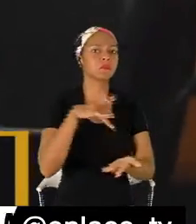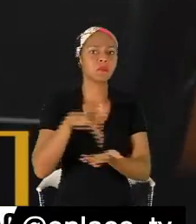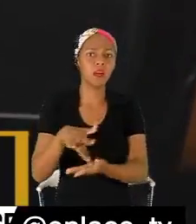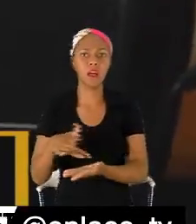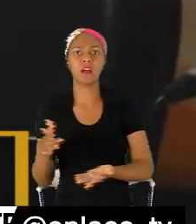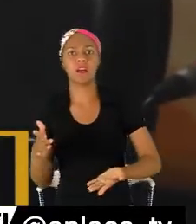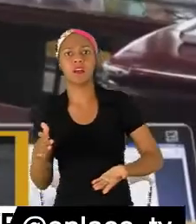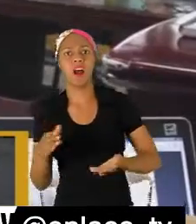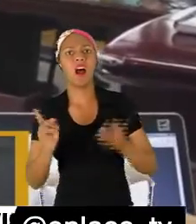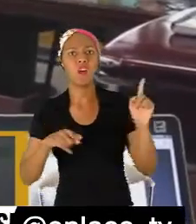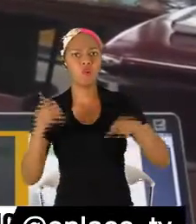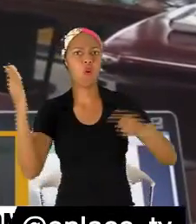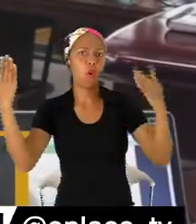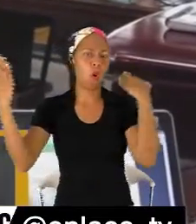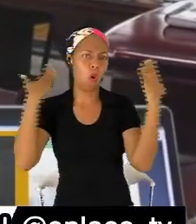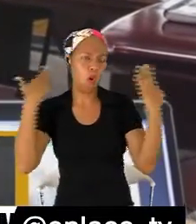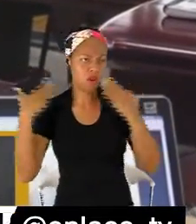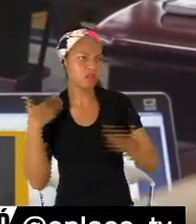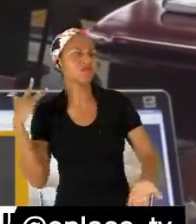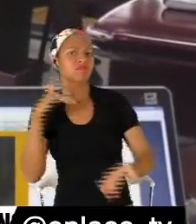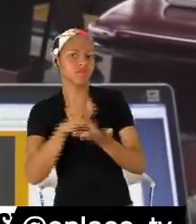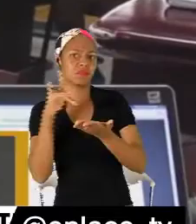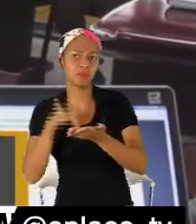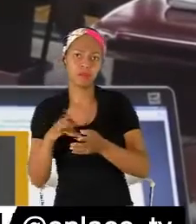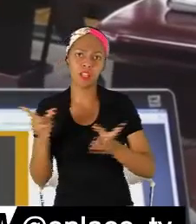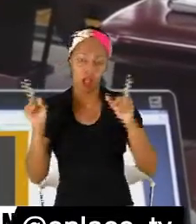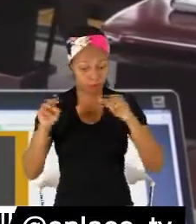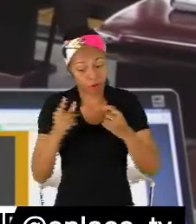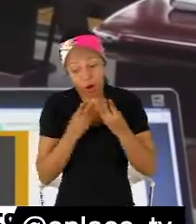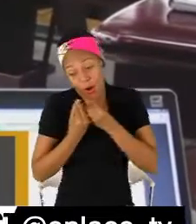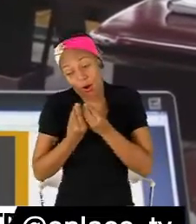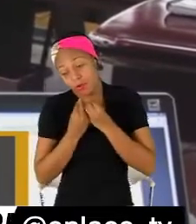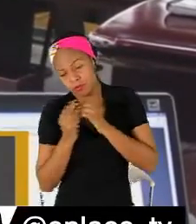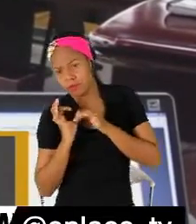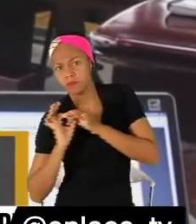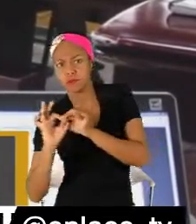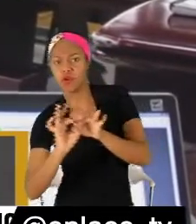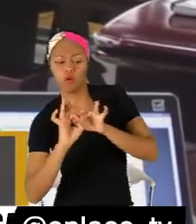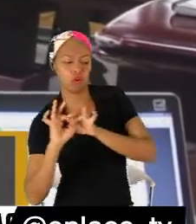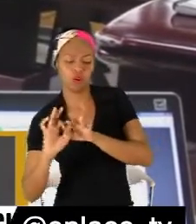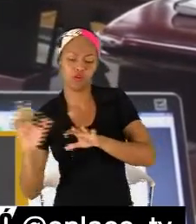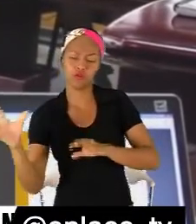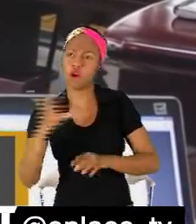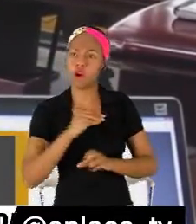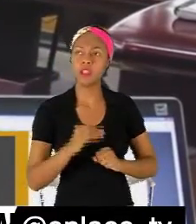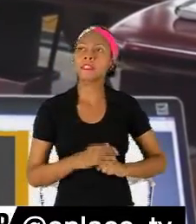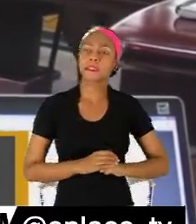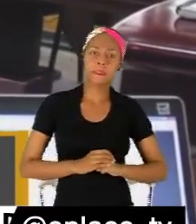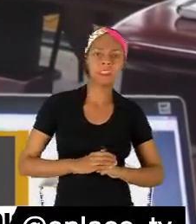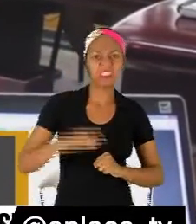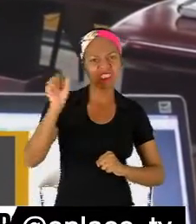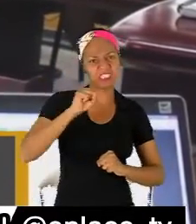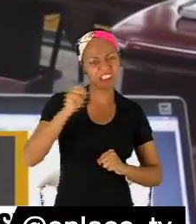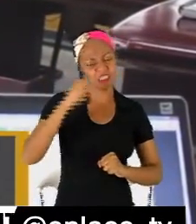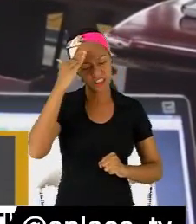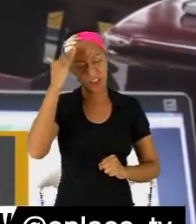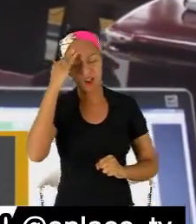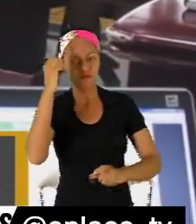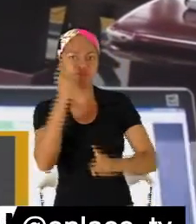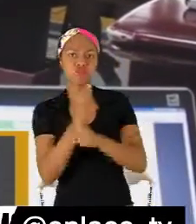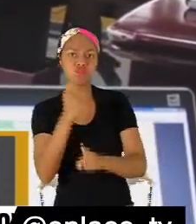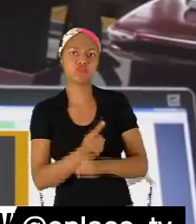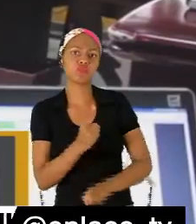el Consejo Territorial de Planeación y también de la mano con el Consejo Municipal. Esto realmente lo esperábamos porque sabíamos que ha sido un plan de